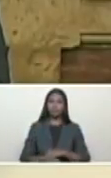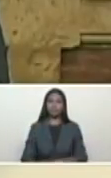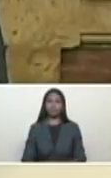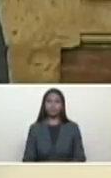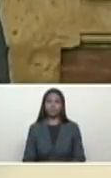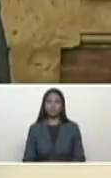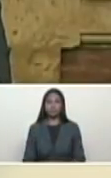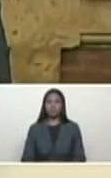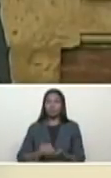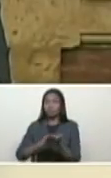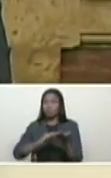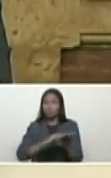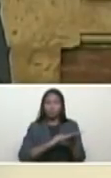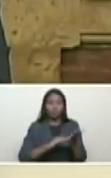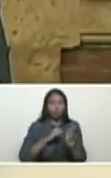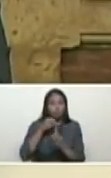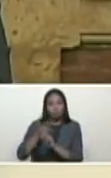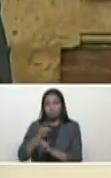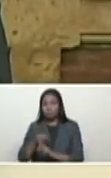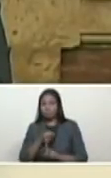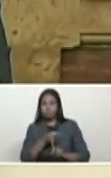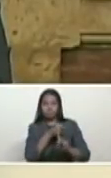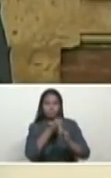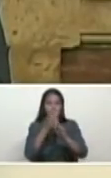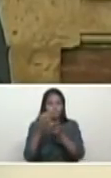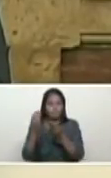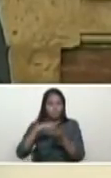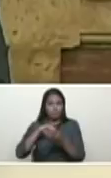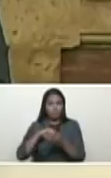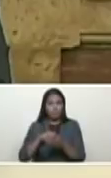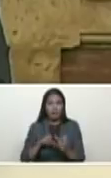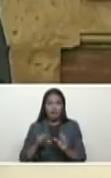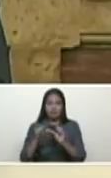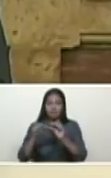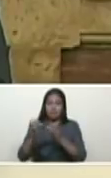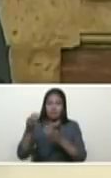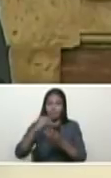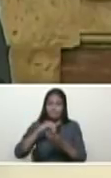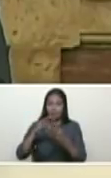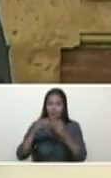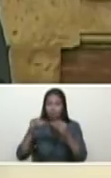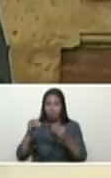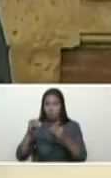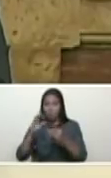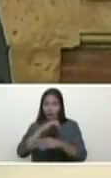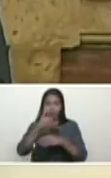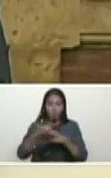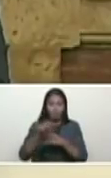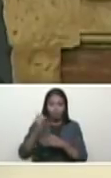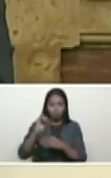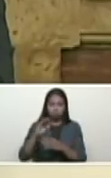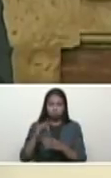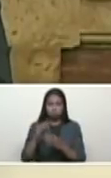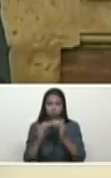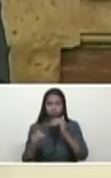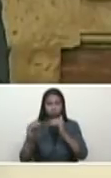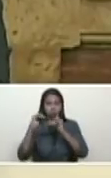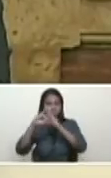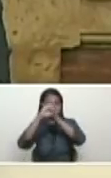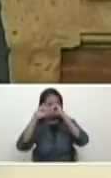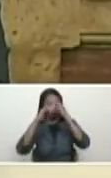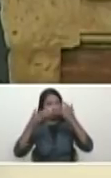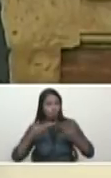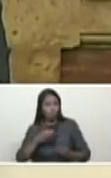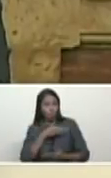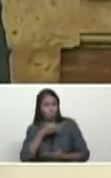consolidar la en combate y avanzar en todos los planes que tienen que ver con la máxima felicidad social la